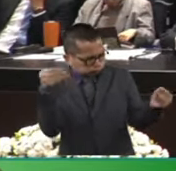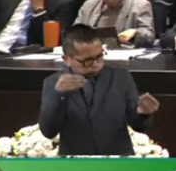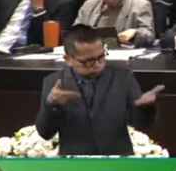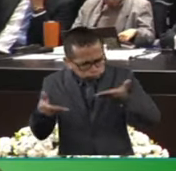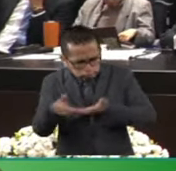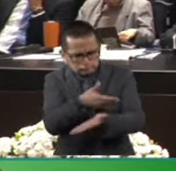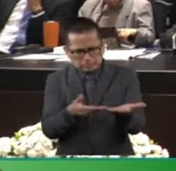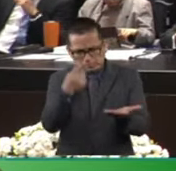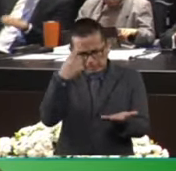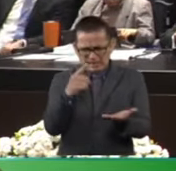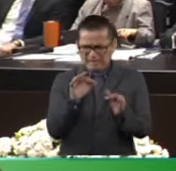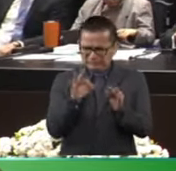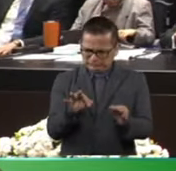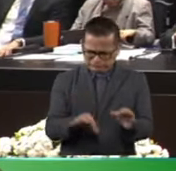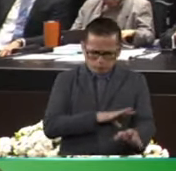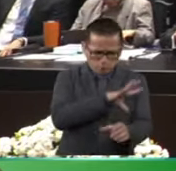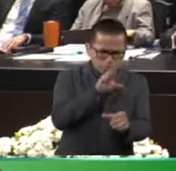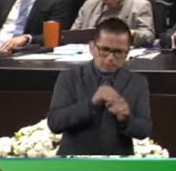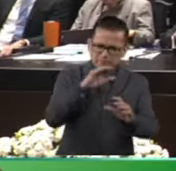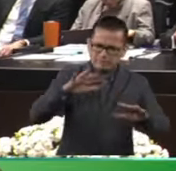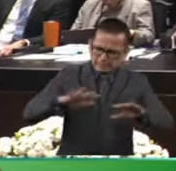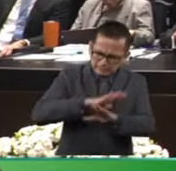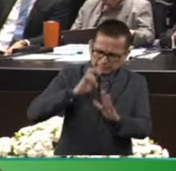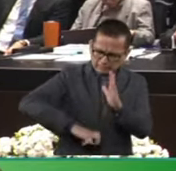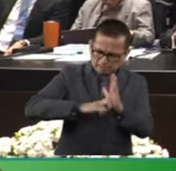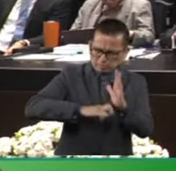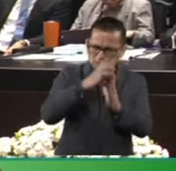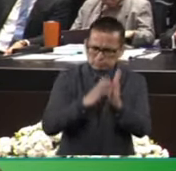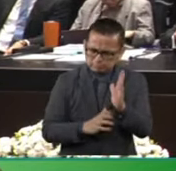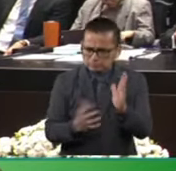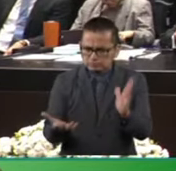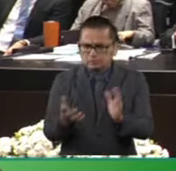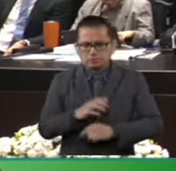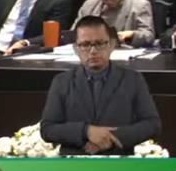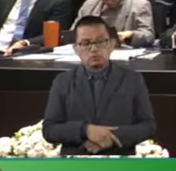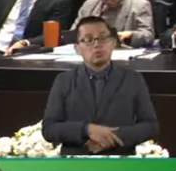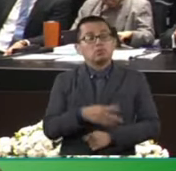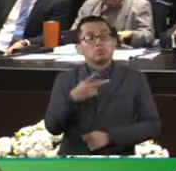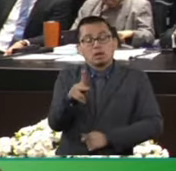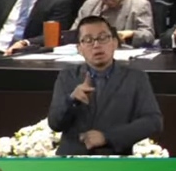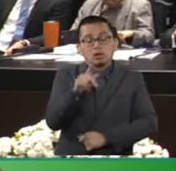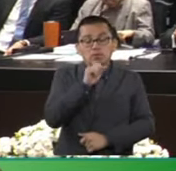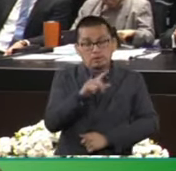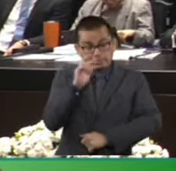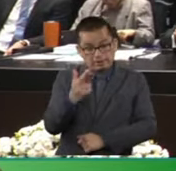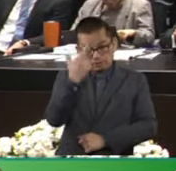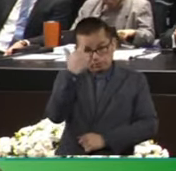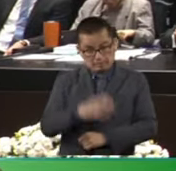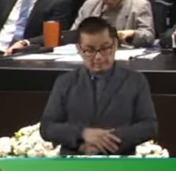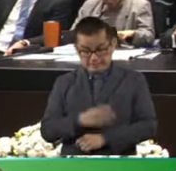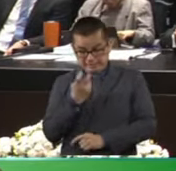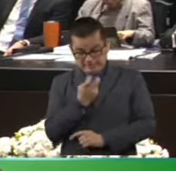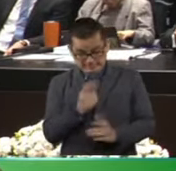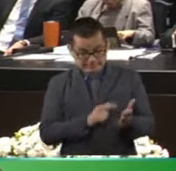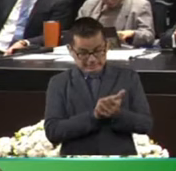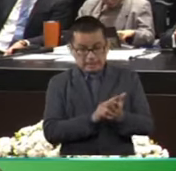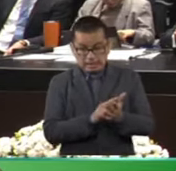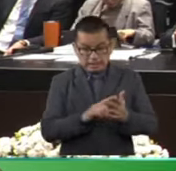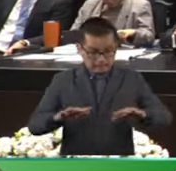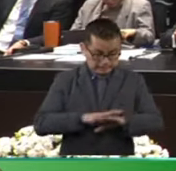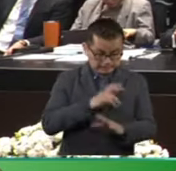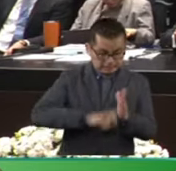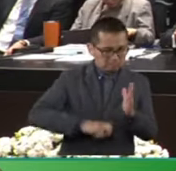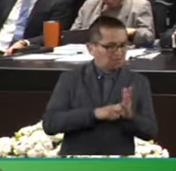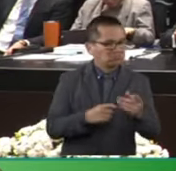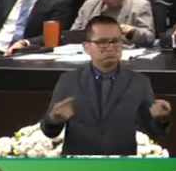integral además recordemos que esta reforma violenta lo dispuesto por el